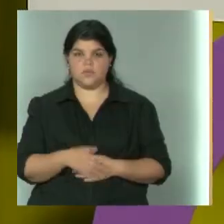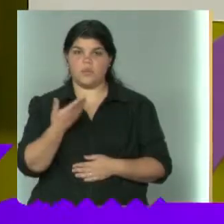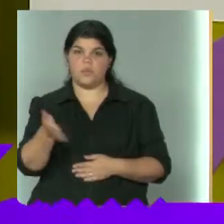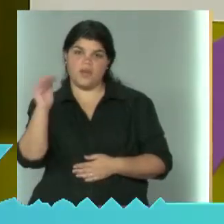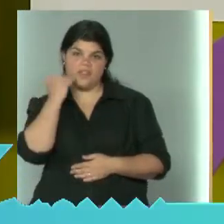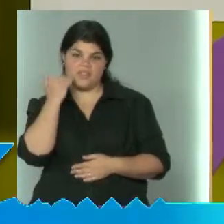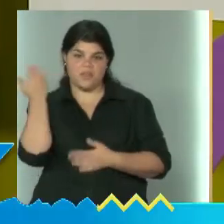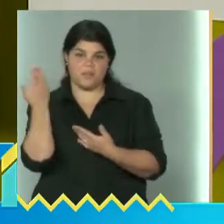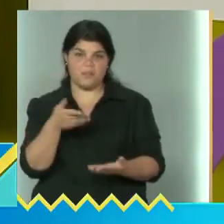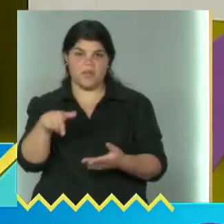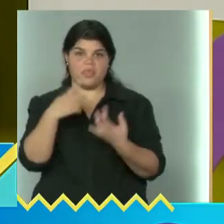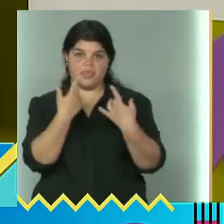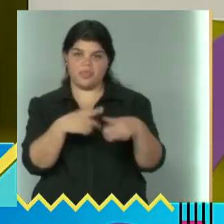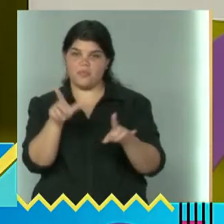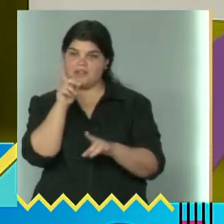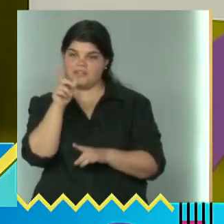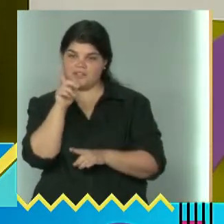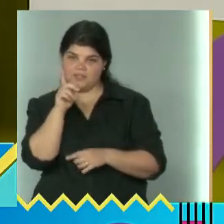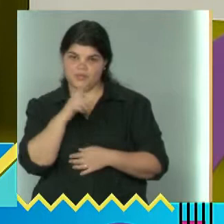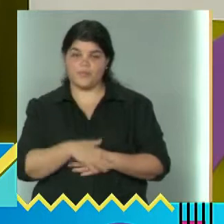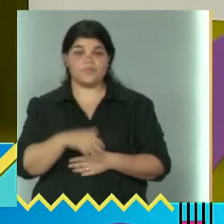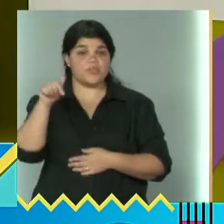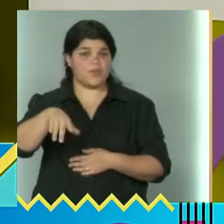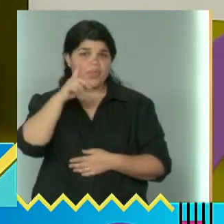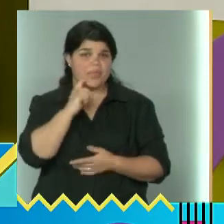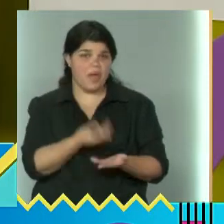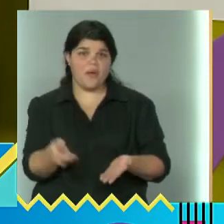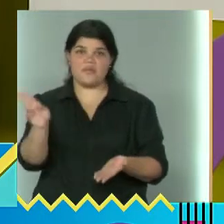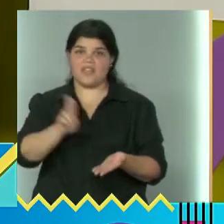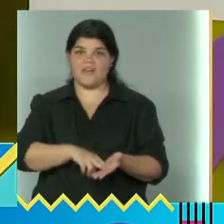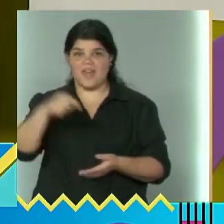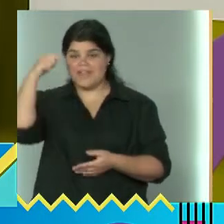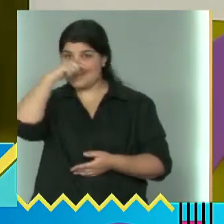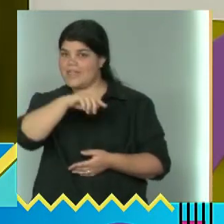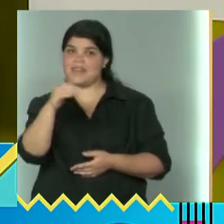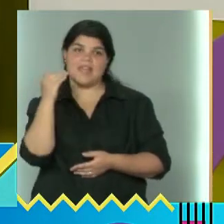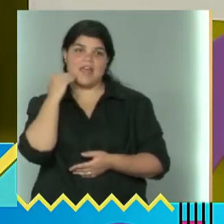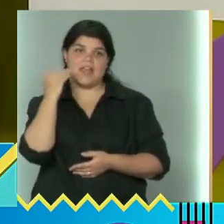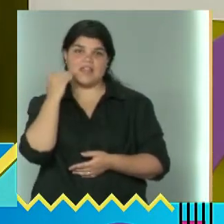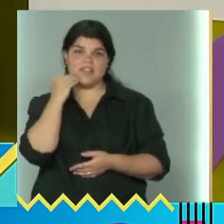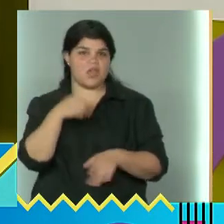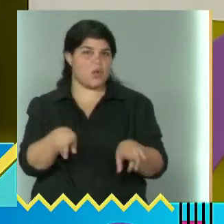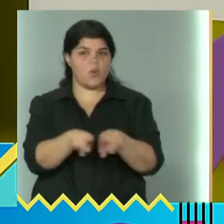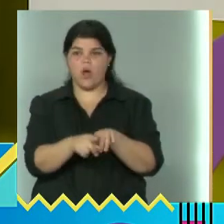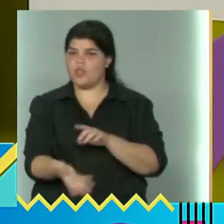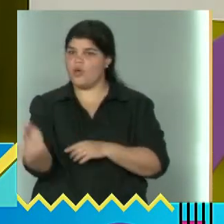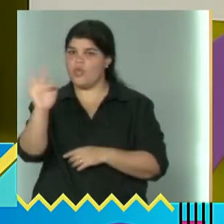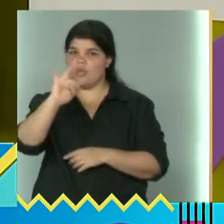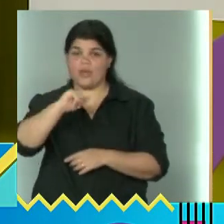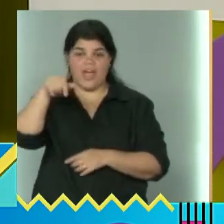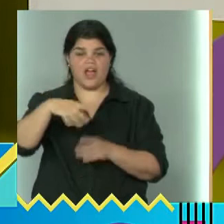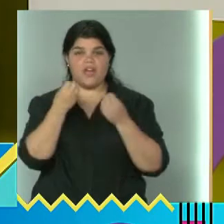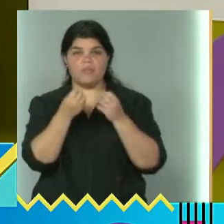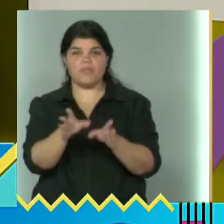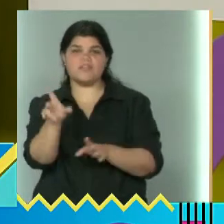Muy buenas tardes, bienvenidos a un nuevo Distintos Parecidos. Hoy de nuevo a las 19 horas, como todos los días, empezando un Distintos Parecidos con un